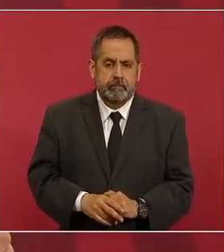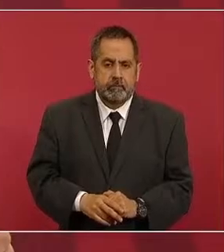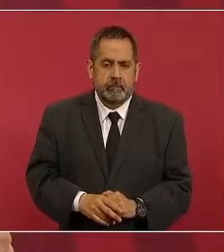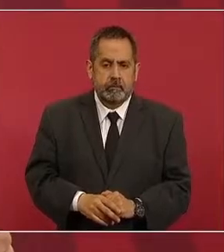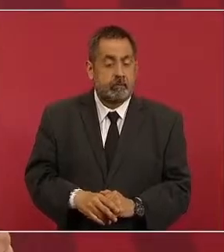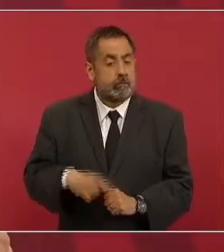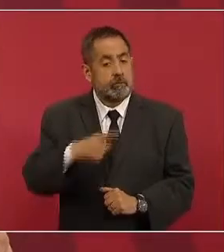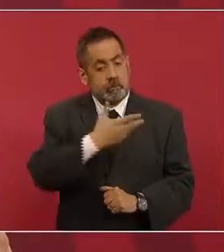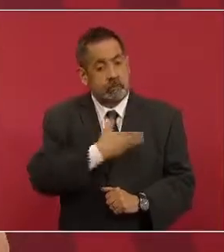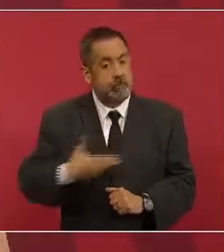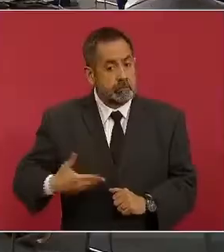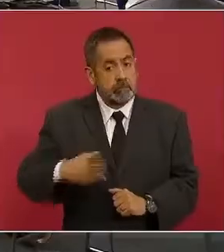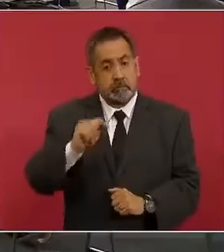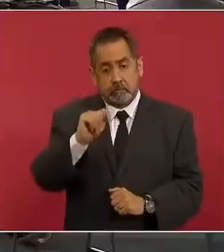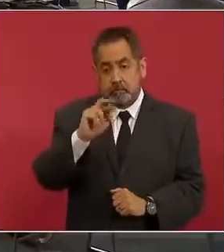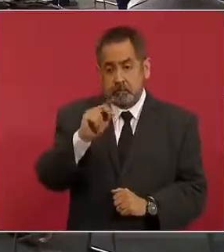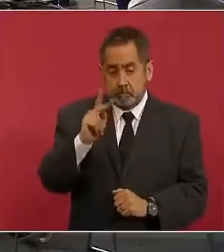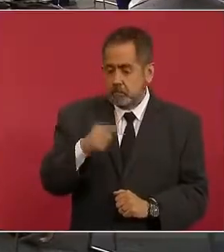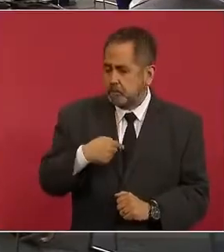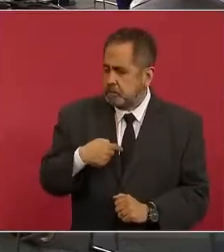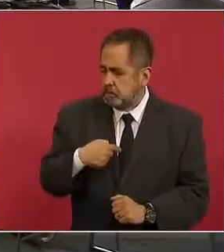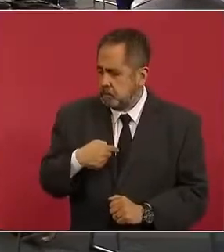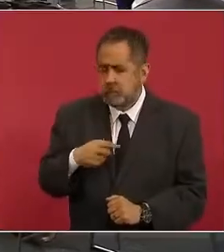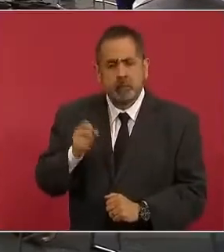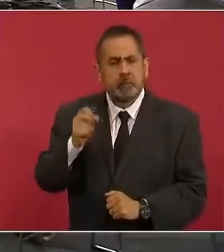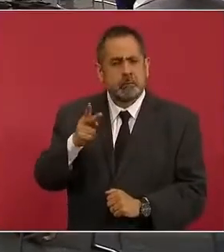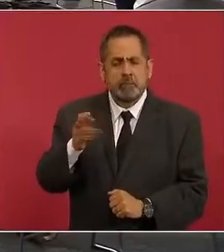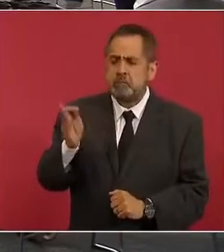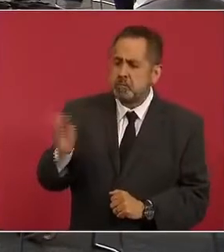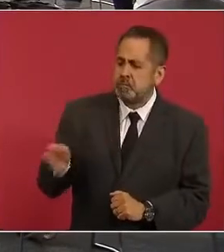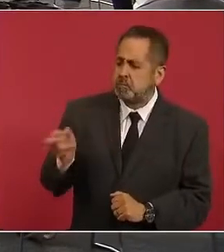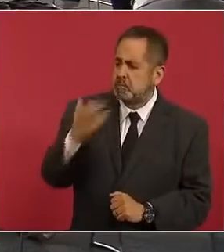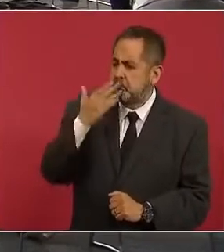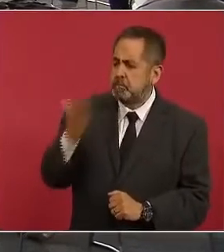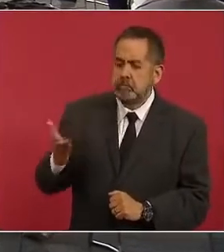Y el presidente Trump aceptó.